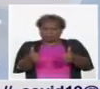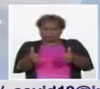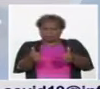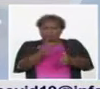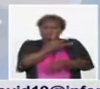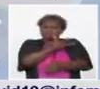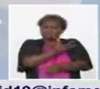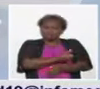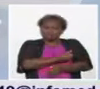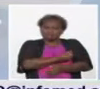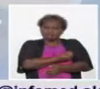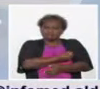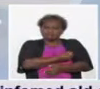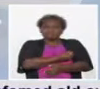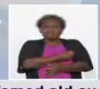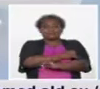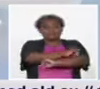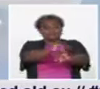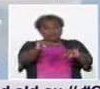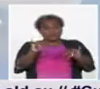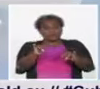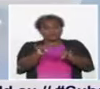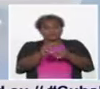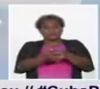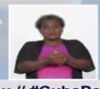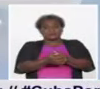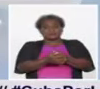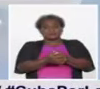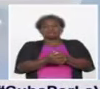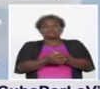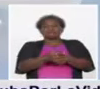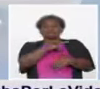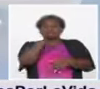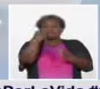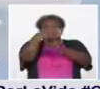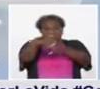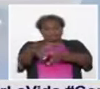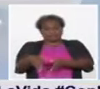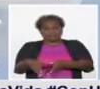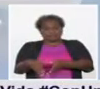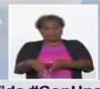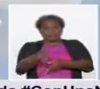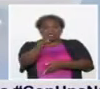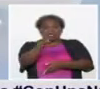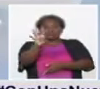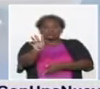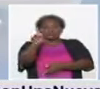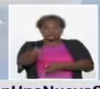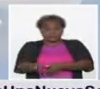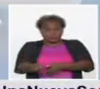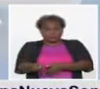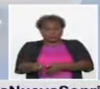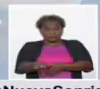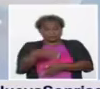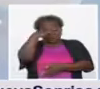la información al inicio de la conferencia del fallecimiento de 14 personas en nuestro